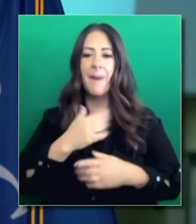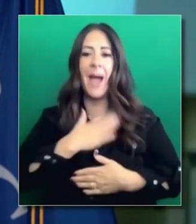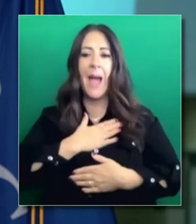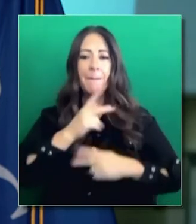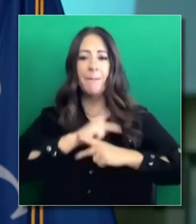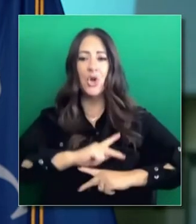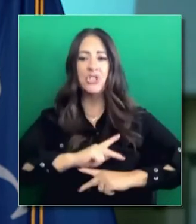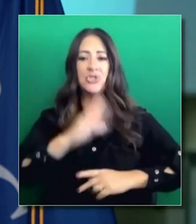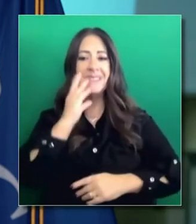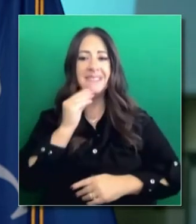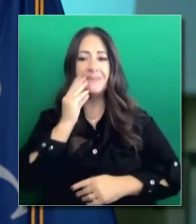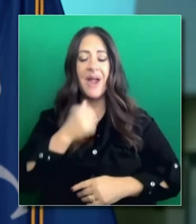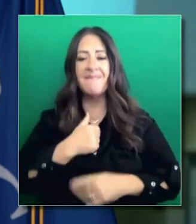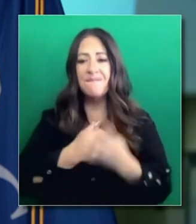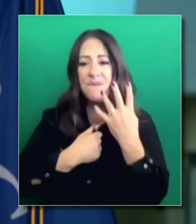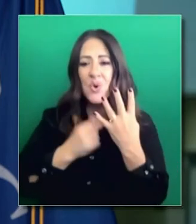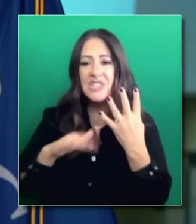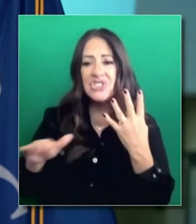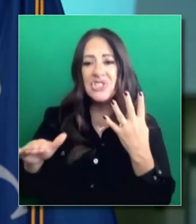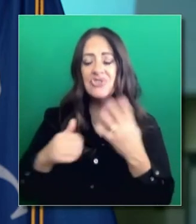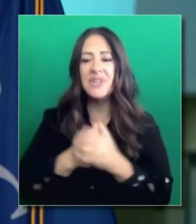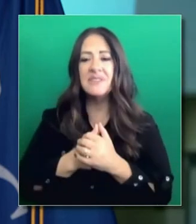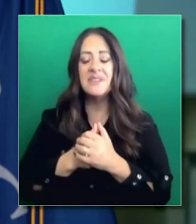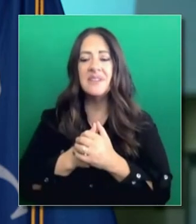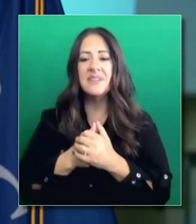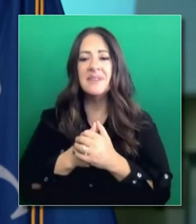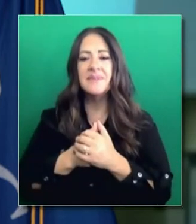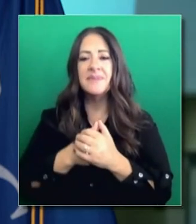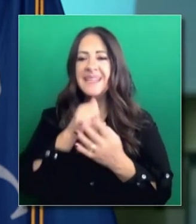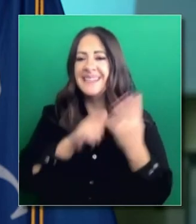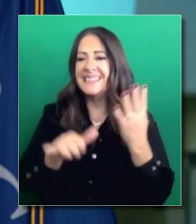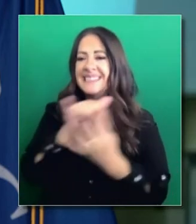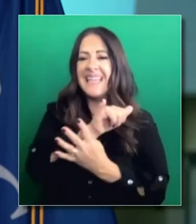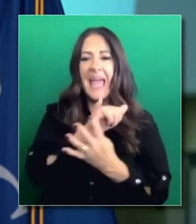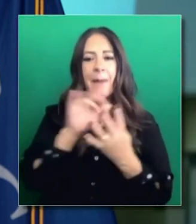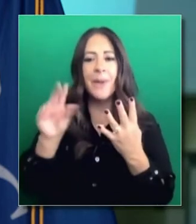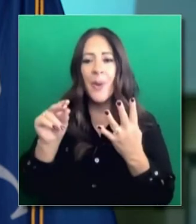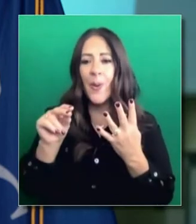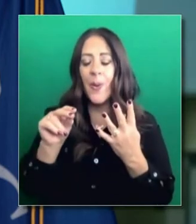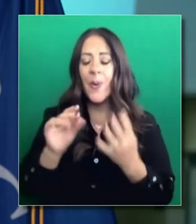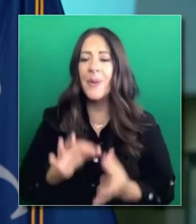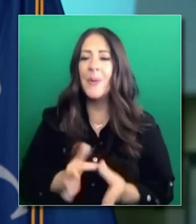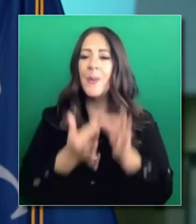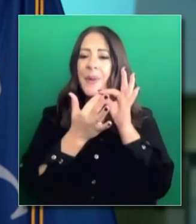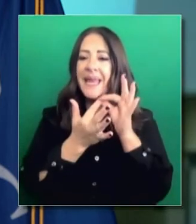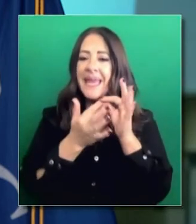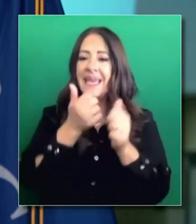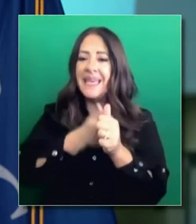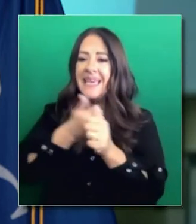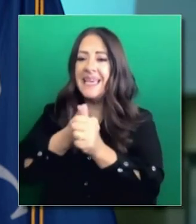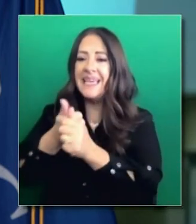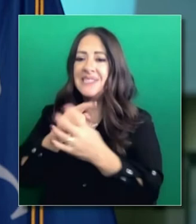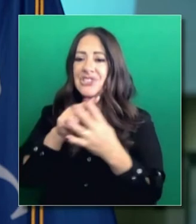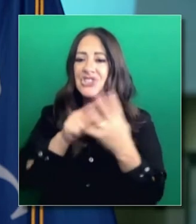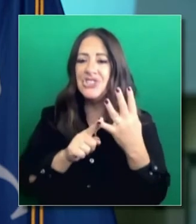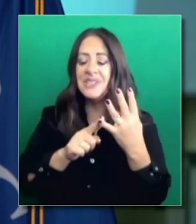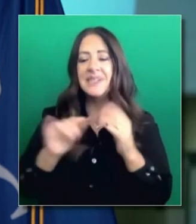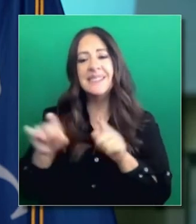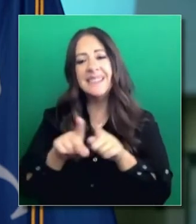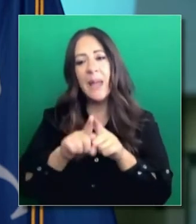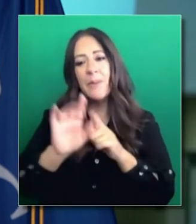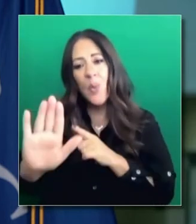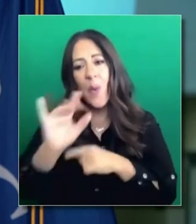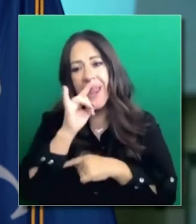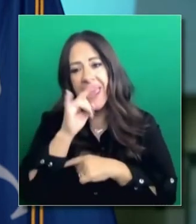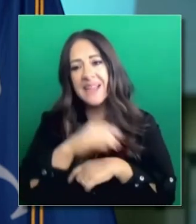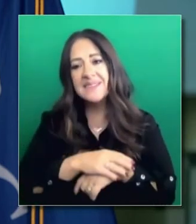4 hijos, 4 experiencias distintas con cada uno de ellos, ninguno de ellos es igual, cada uno de ellos es singular. Y cada uno de mis hijos, al igual que los hijos de